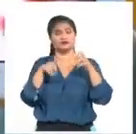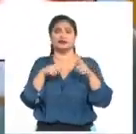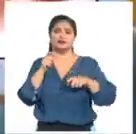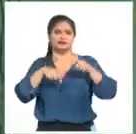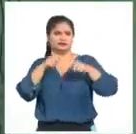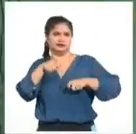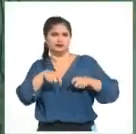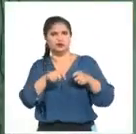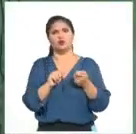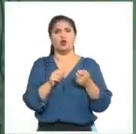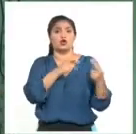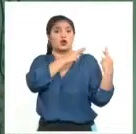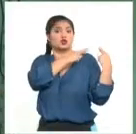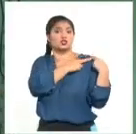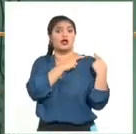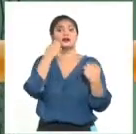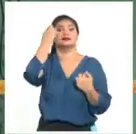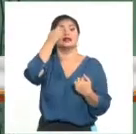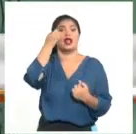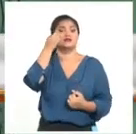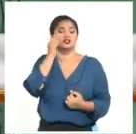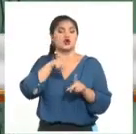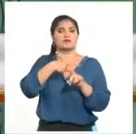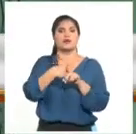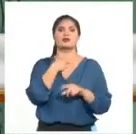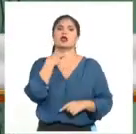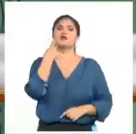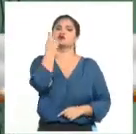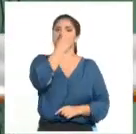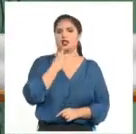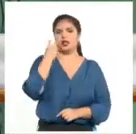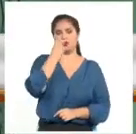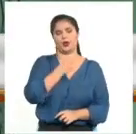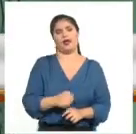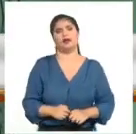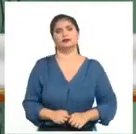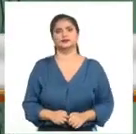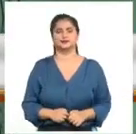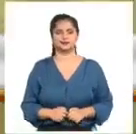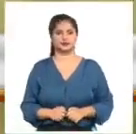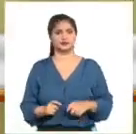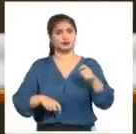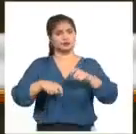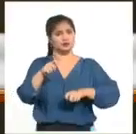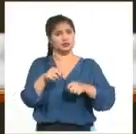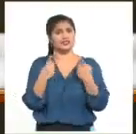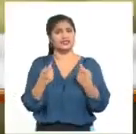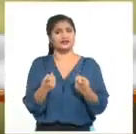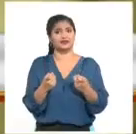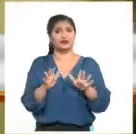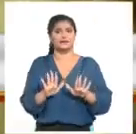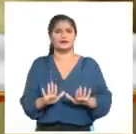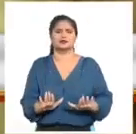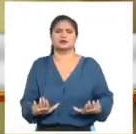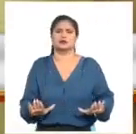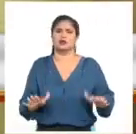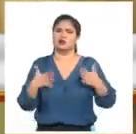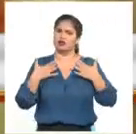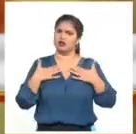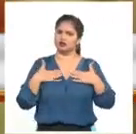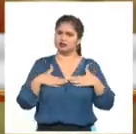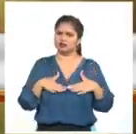y el lenguaje. Estas cirugías son cirugías de gran paciencia, de gran delicadeza. Es que